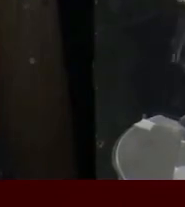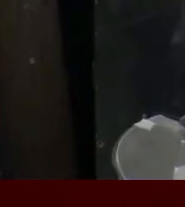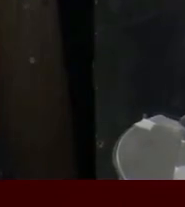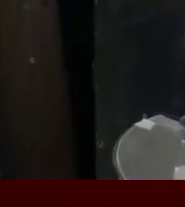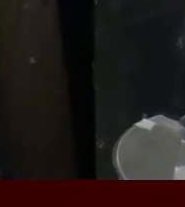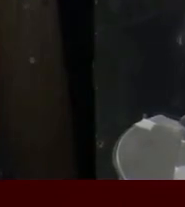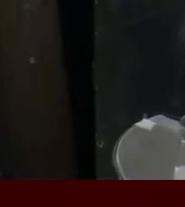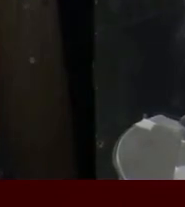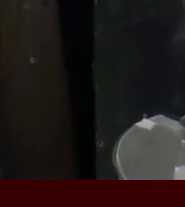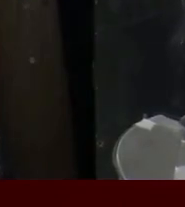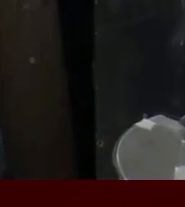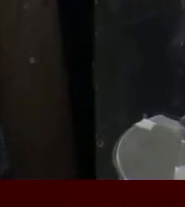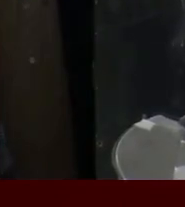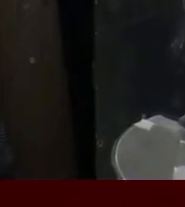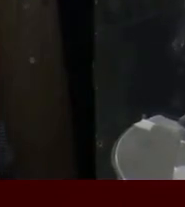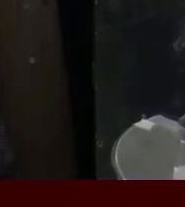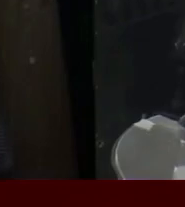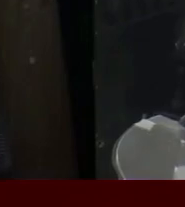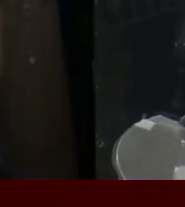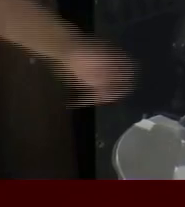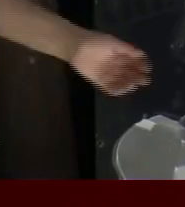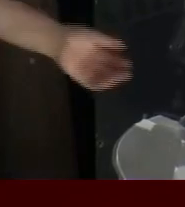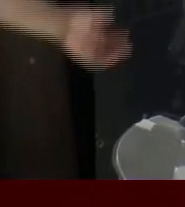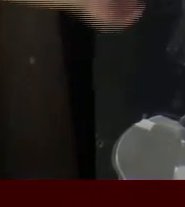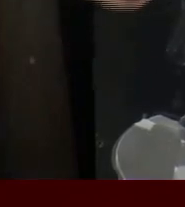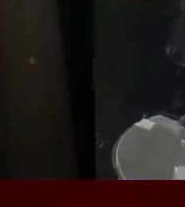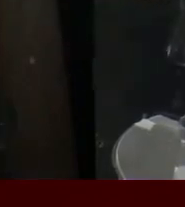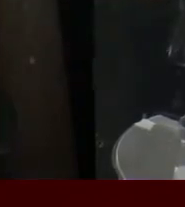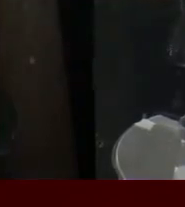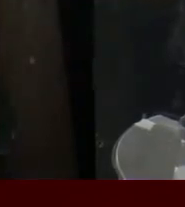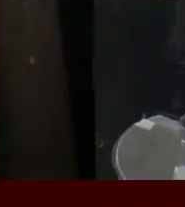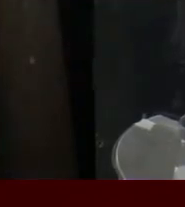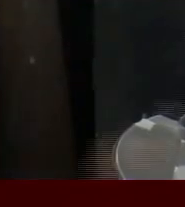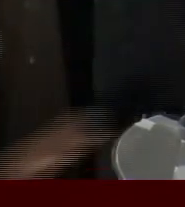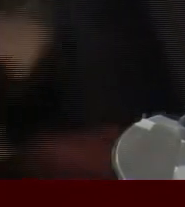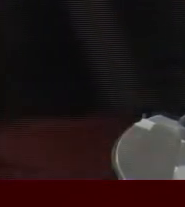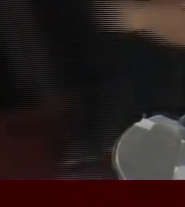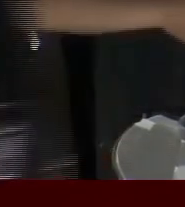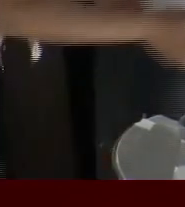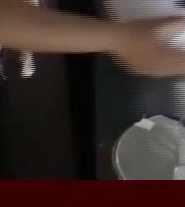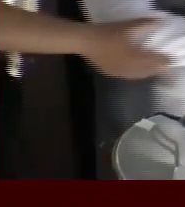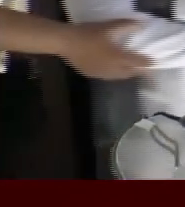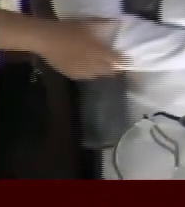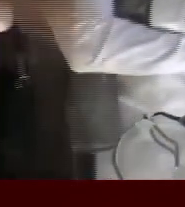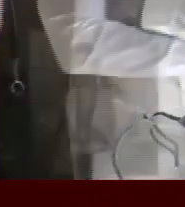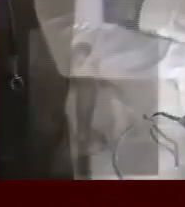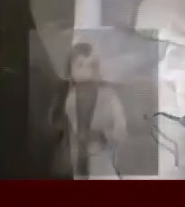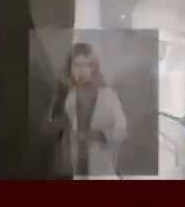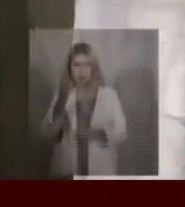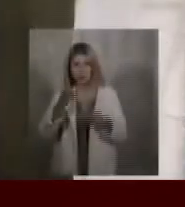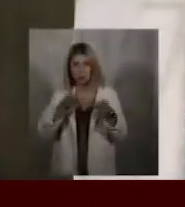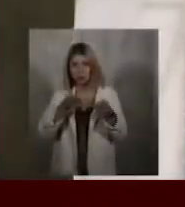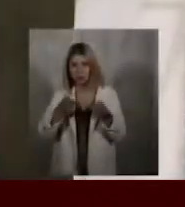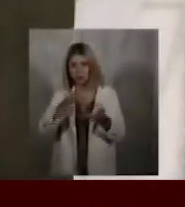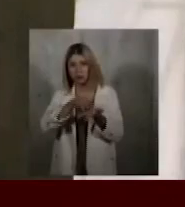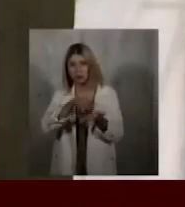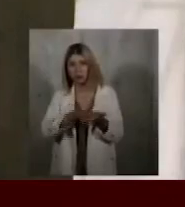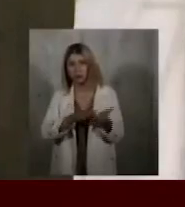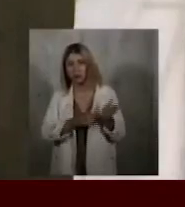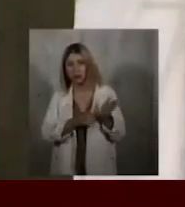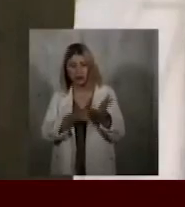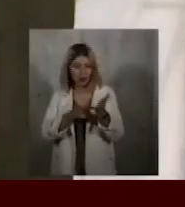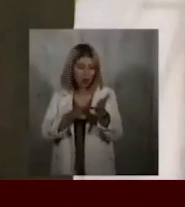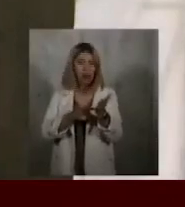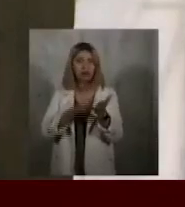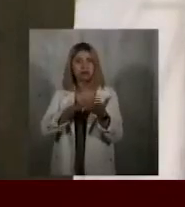están generando esta identidad y que hacen suyo el centro universitario y que casi casi ya se sienten como en una familia, yo